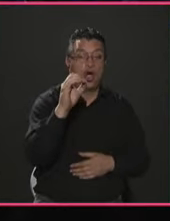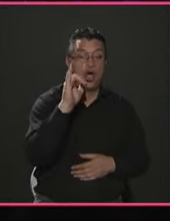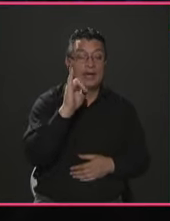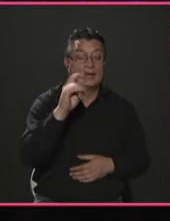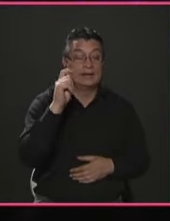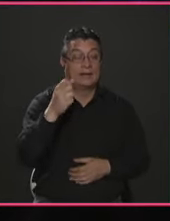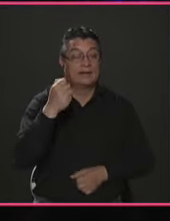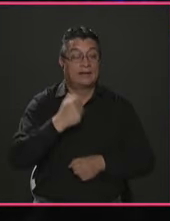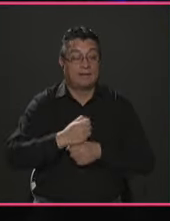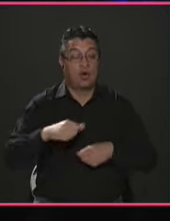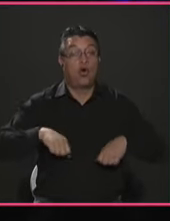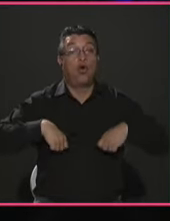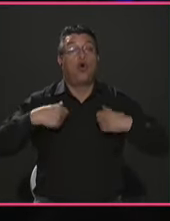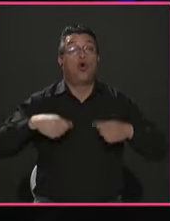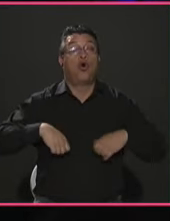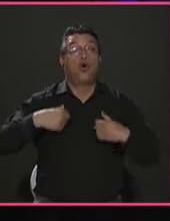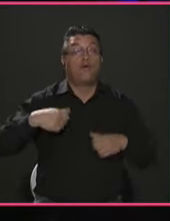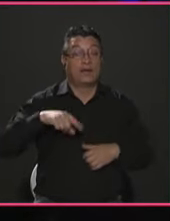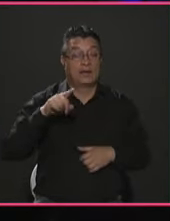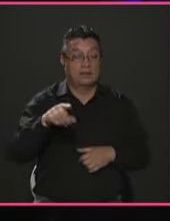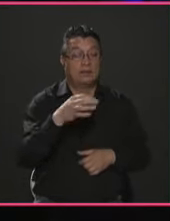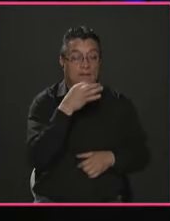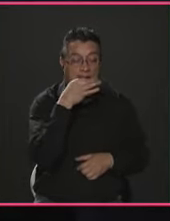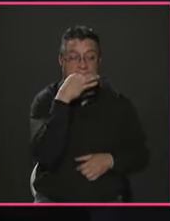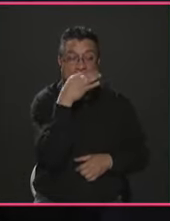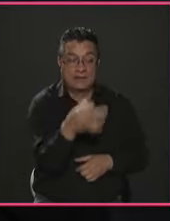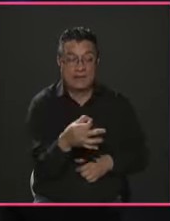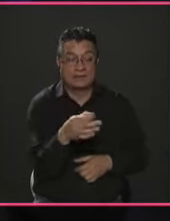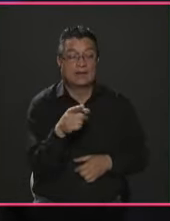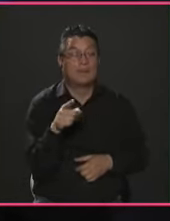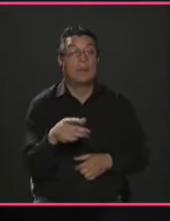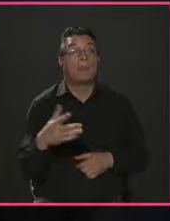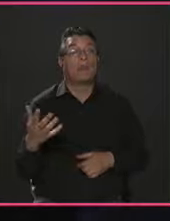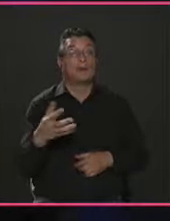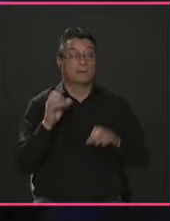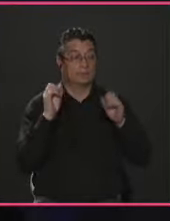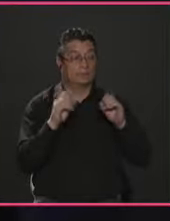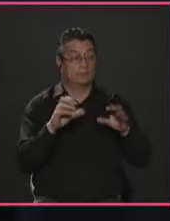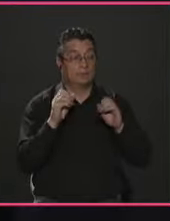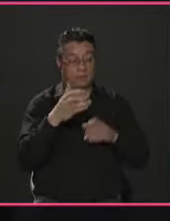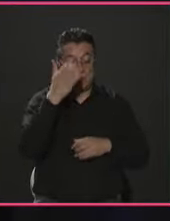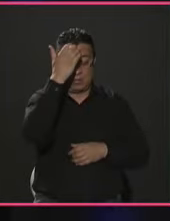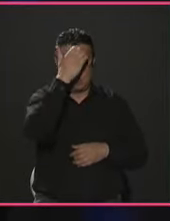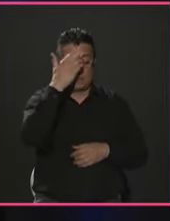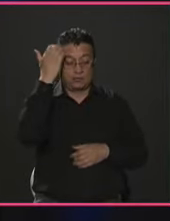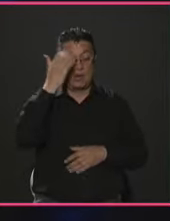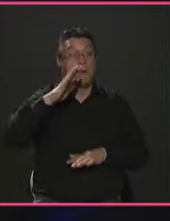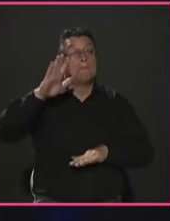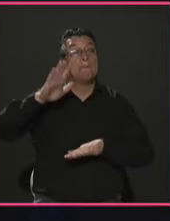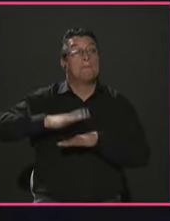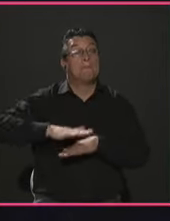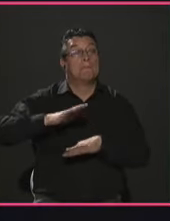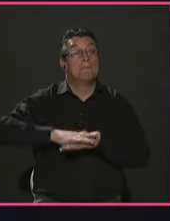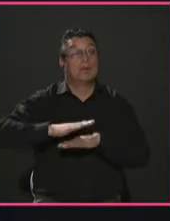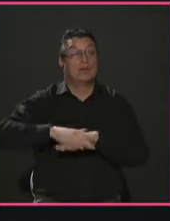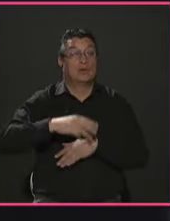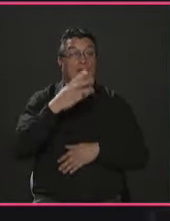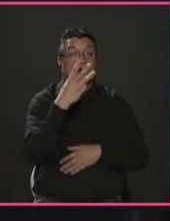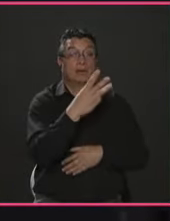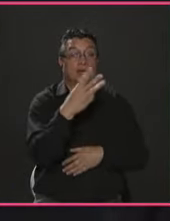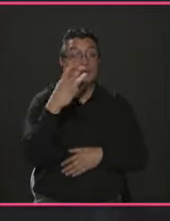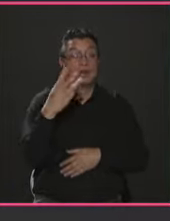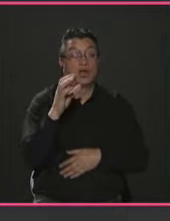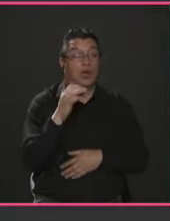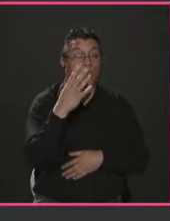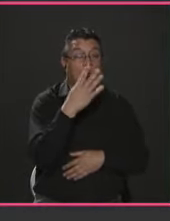sobre empleo juvenil que indica que eh la formación profesional en al menos eh 33